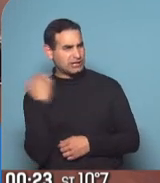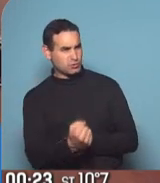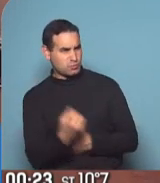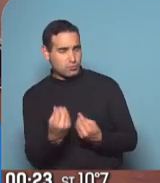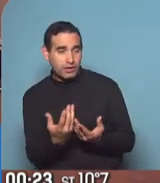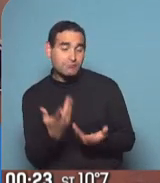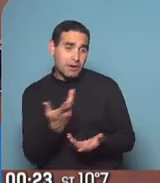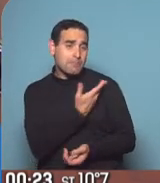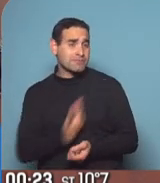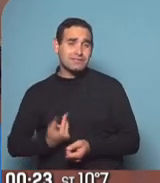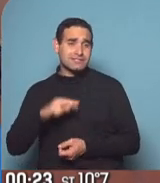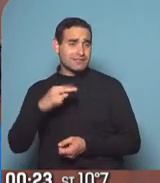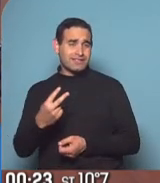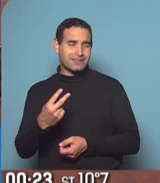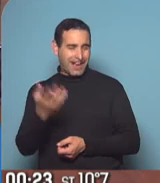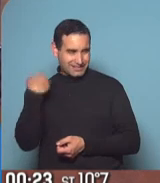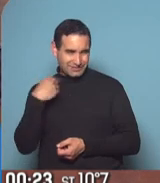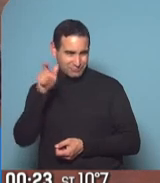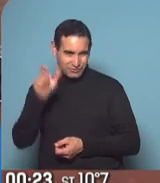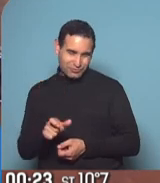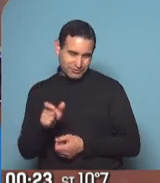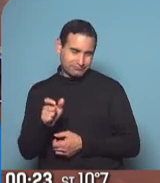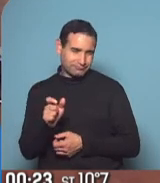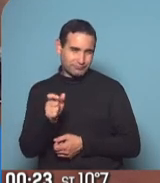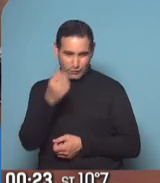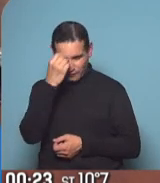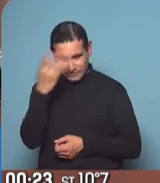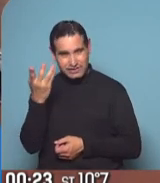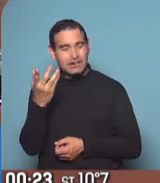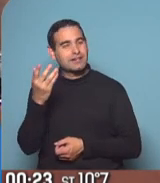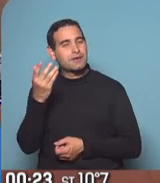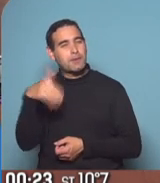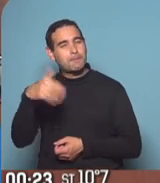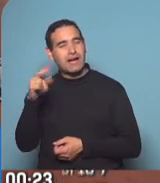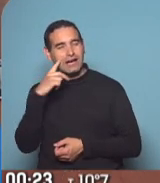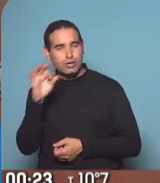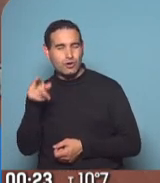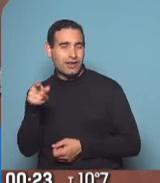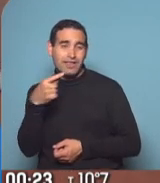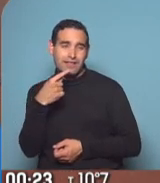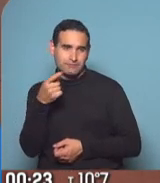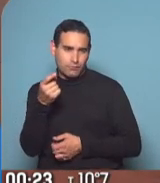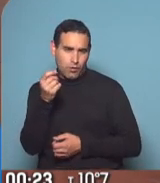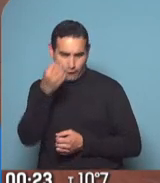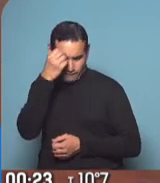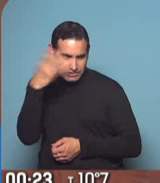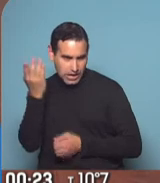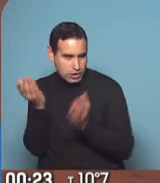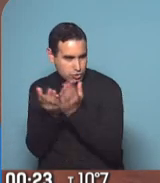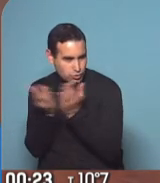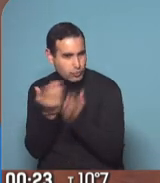porque el vicepresidente de un politólogo muy conocido que falleció hace un año que eran varios raperos que es uno de los pocos poquísimos que estudió el